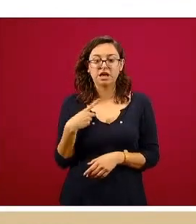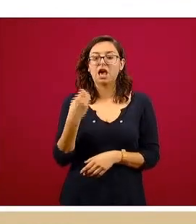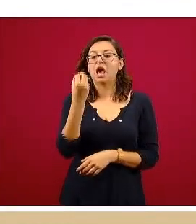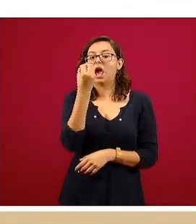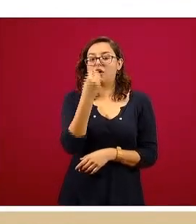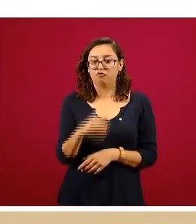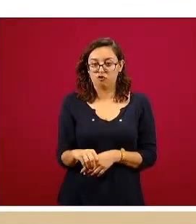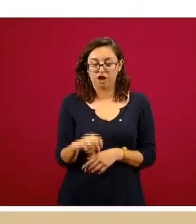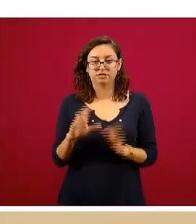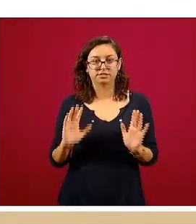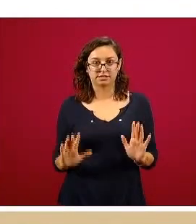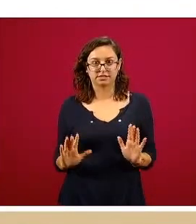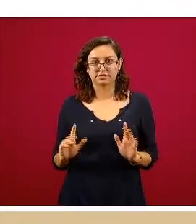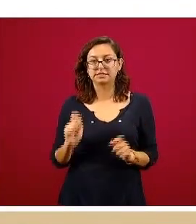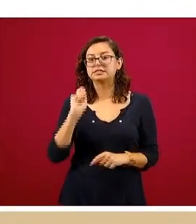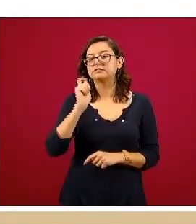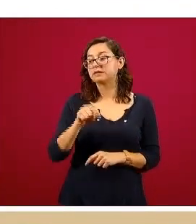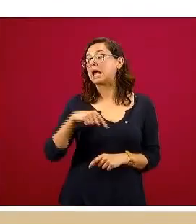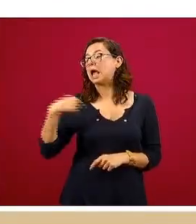es la dexametasona.